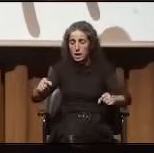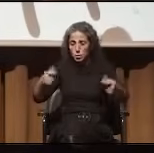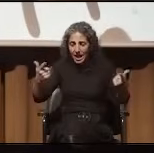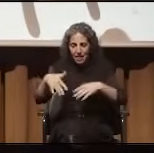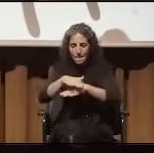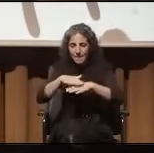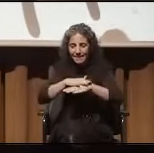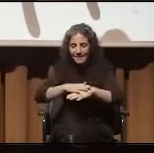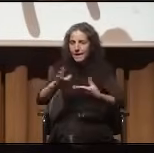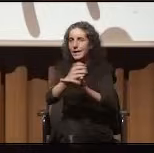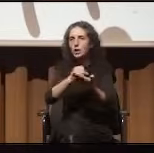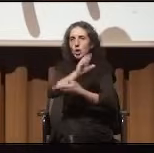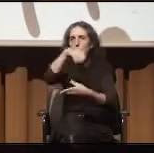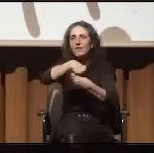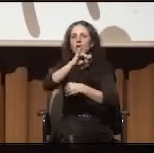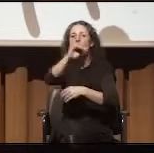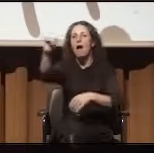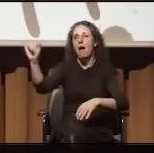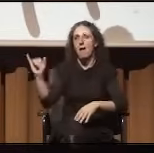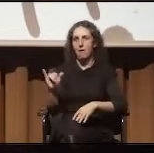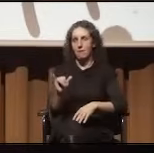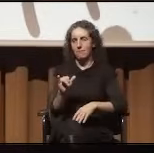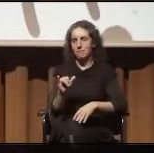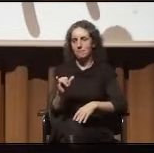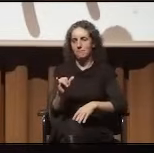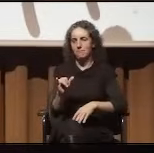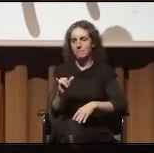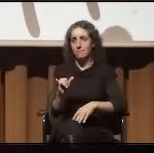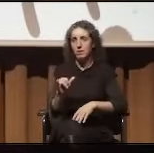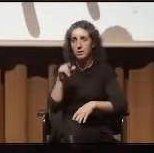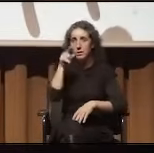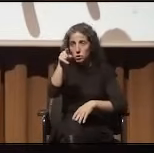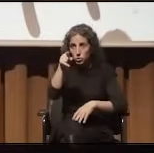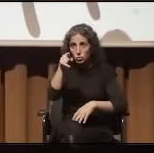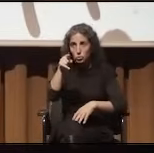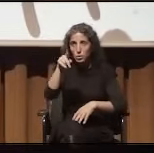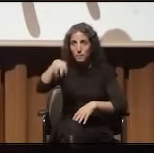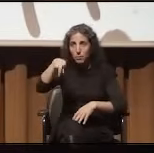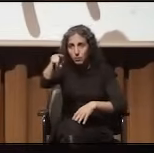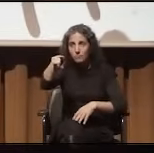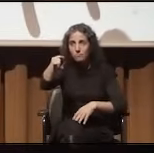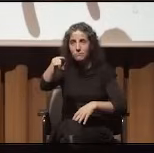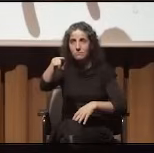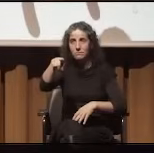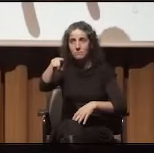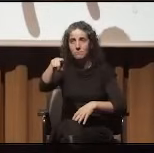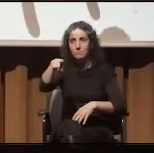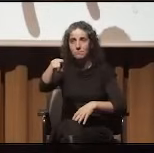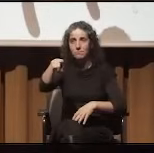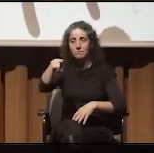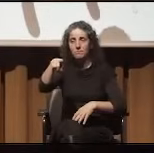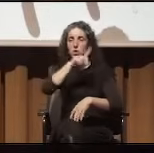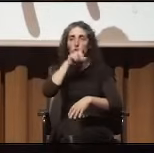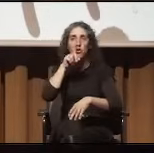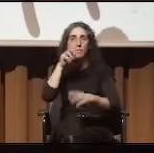a todos. Ese está claro. Es decir, lo que tú eres, eso que eres realmente, no tiene nombre, ni